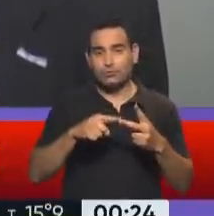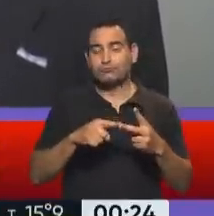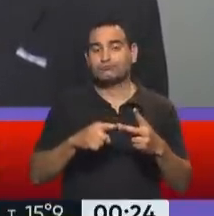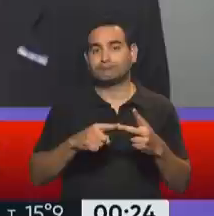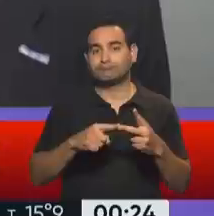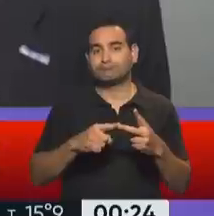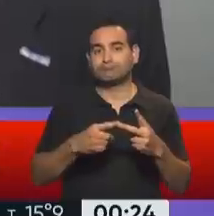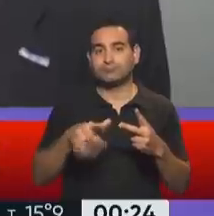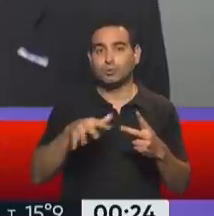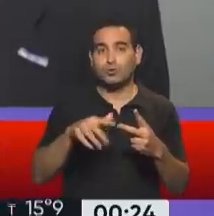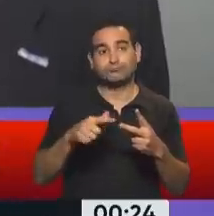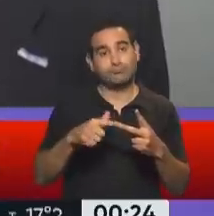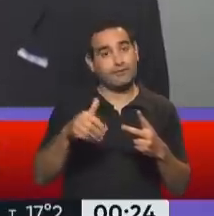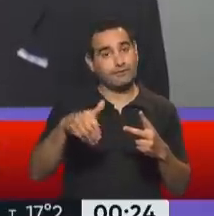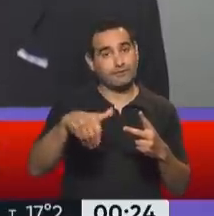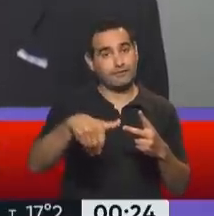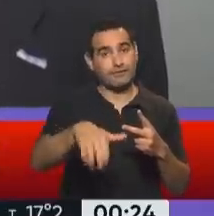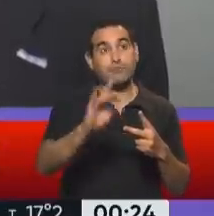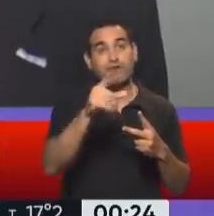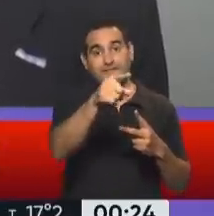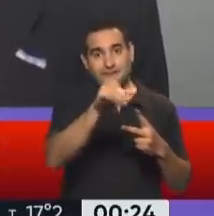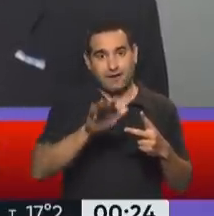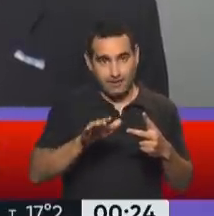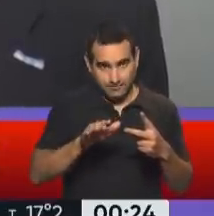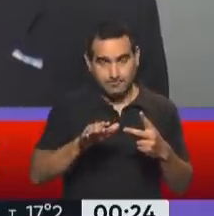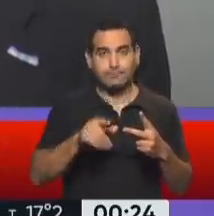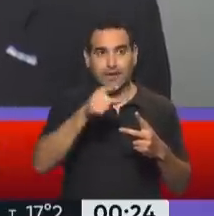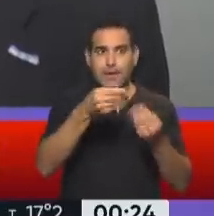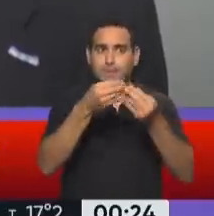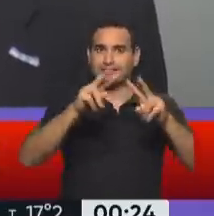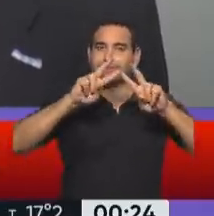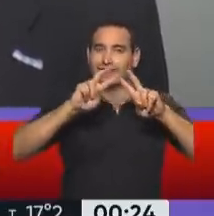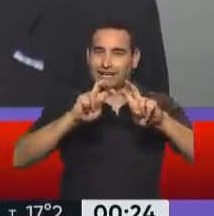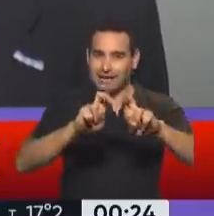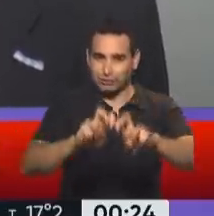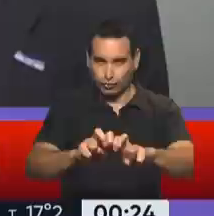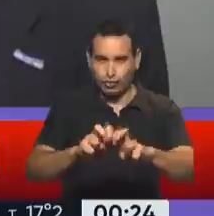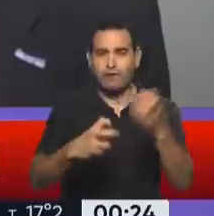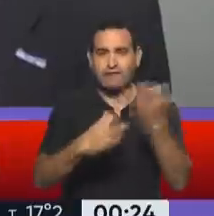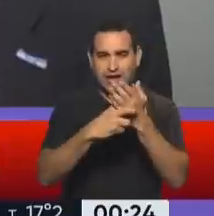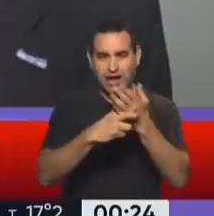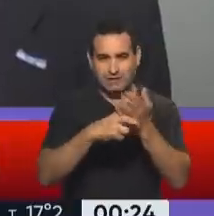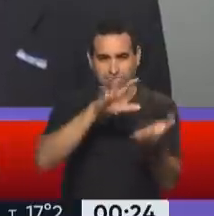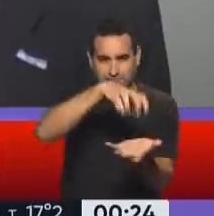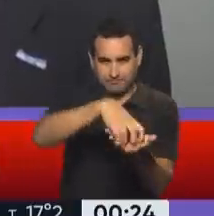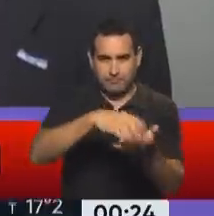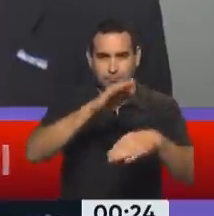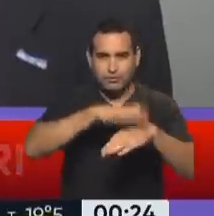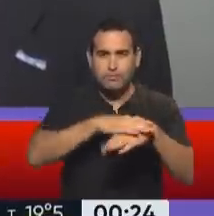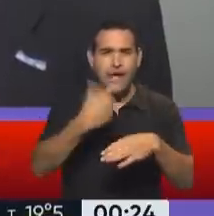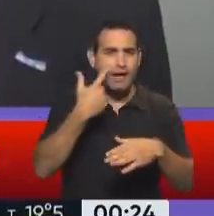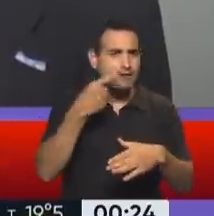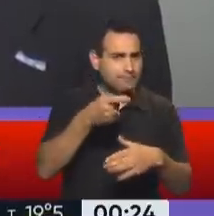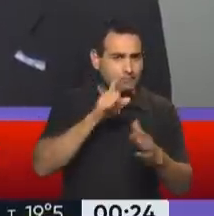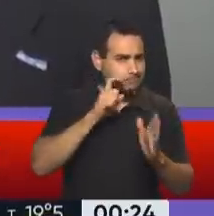básicamente se está jugando ya en Bolivia, donde se ha abierto una investigación a nivel de fiscalía para determinar si hay algún tipo